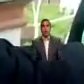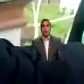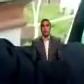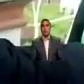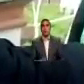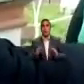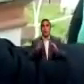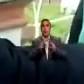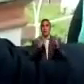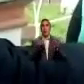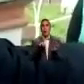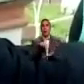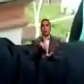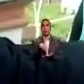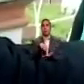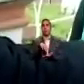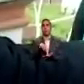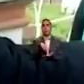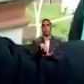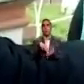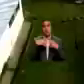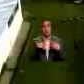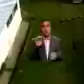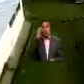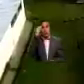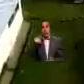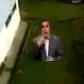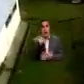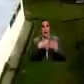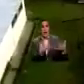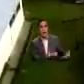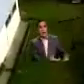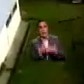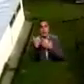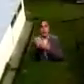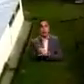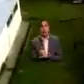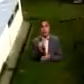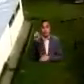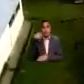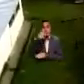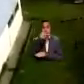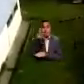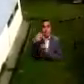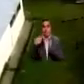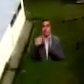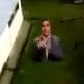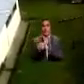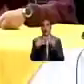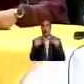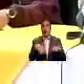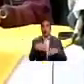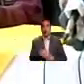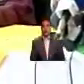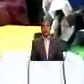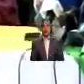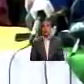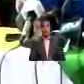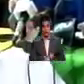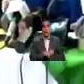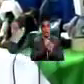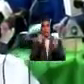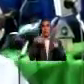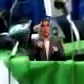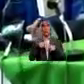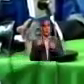como gelatina, yo corrí, desesperada por mis niños. Estas imágenes fueron captadas por cámaras de videovigilancia. En horas de la mañana